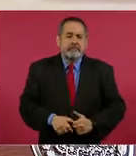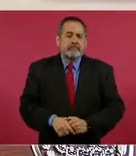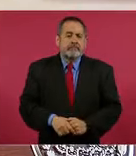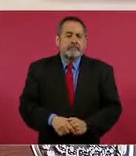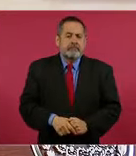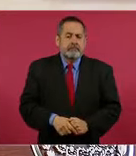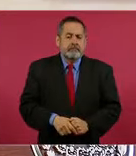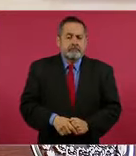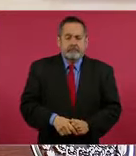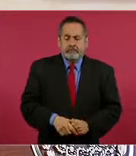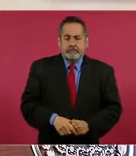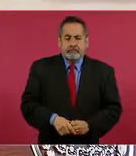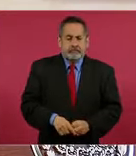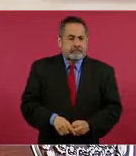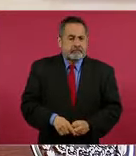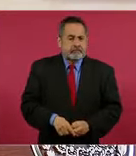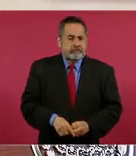No.